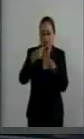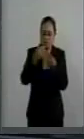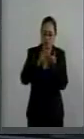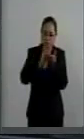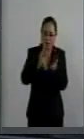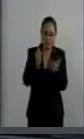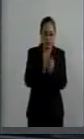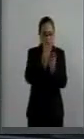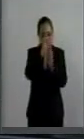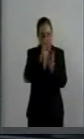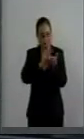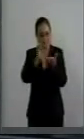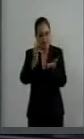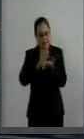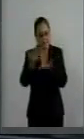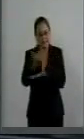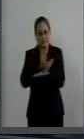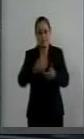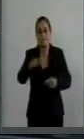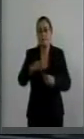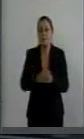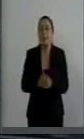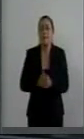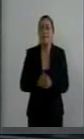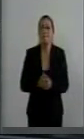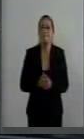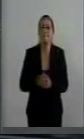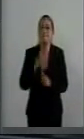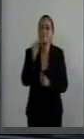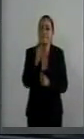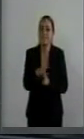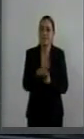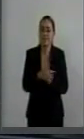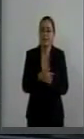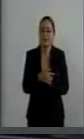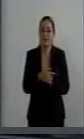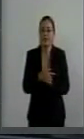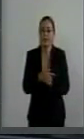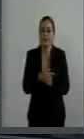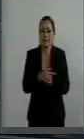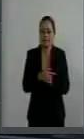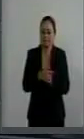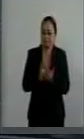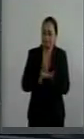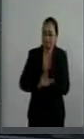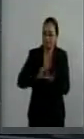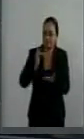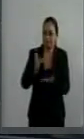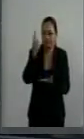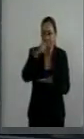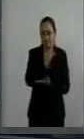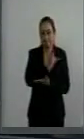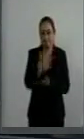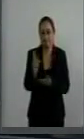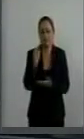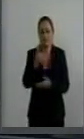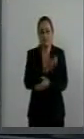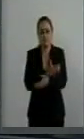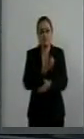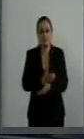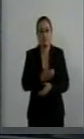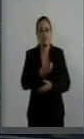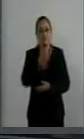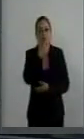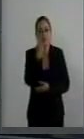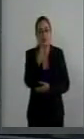con mucho respeto y también de verdad con mucha gratitud hacia todos. También a mi compañero